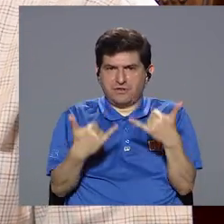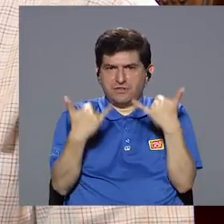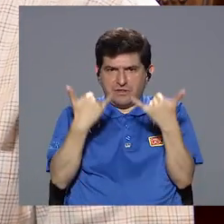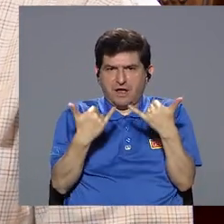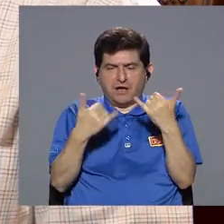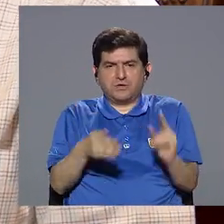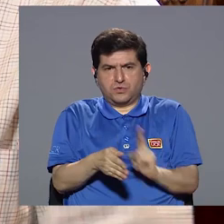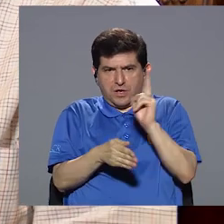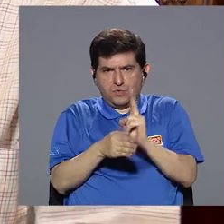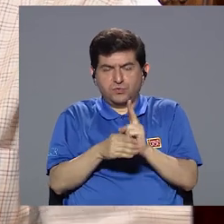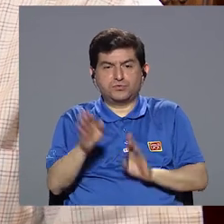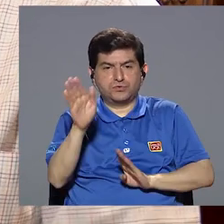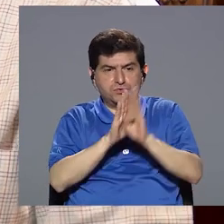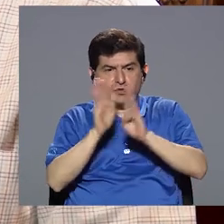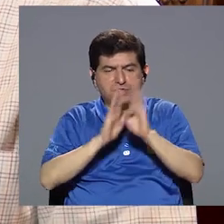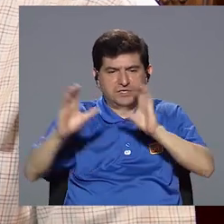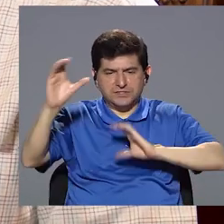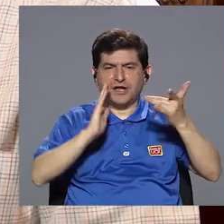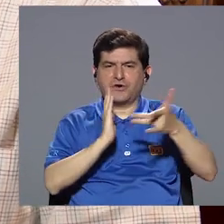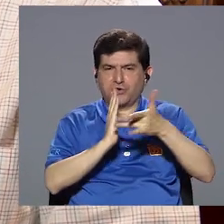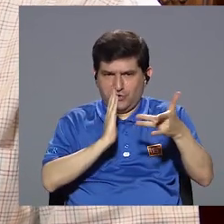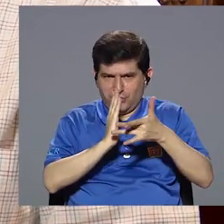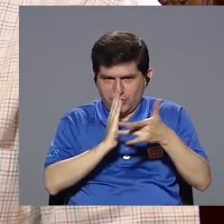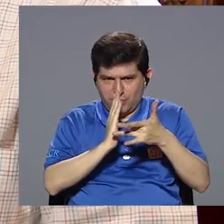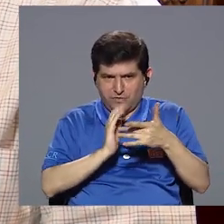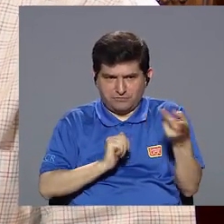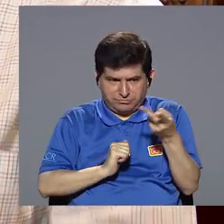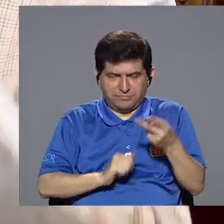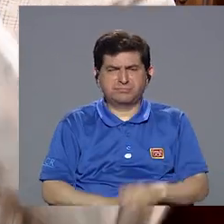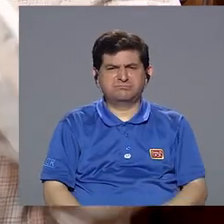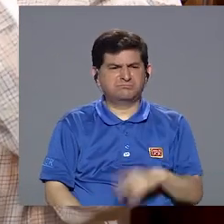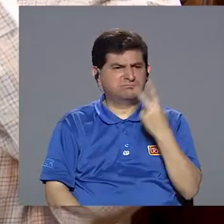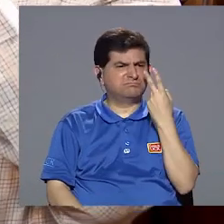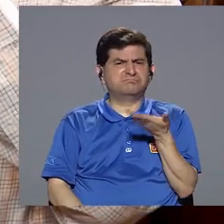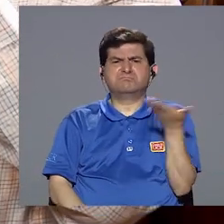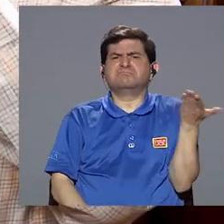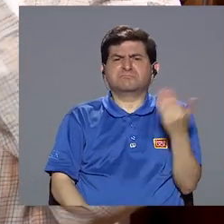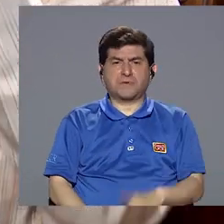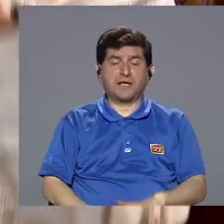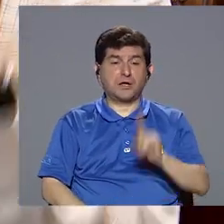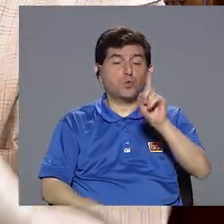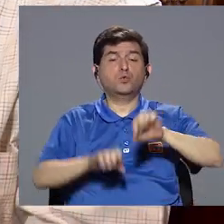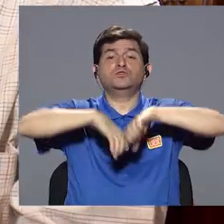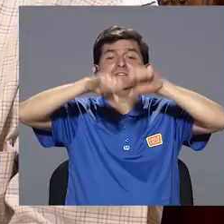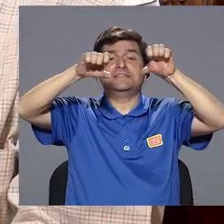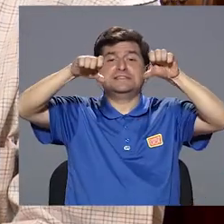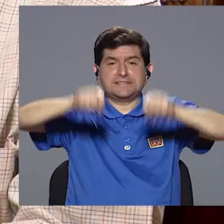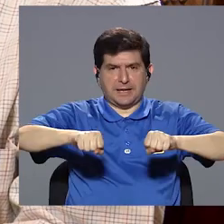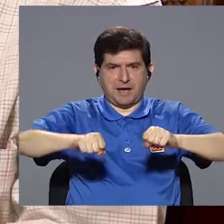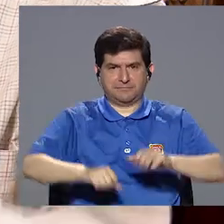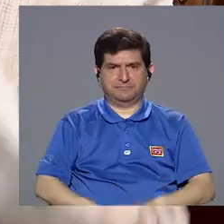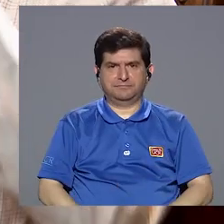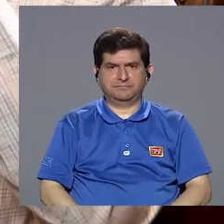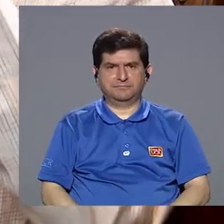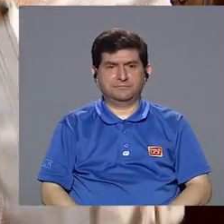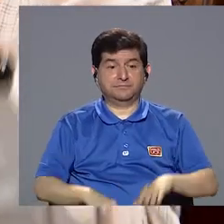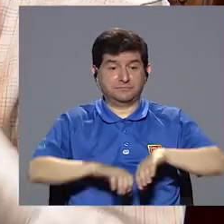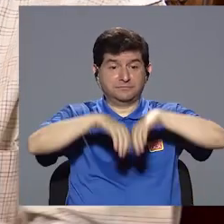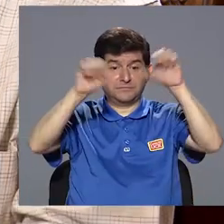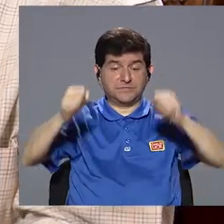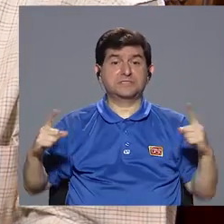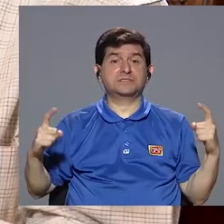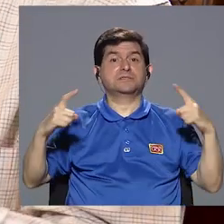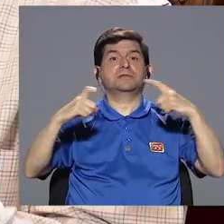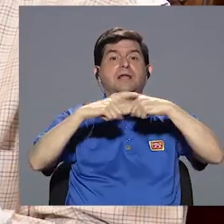es hoy día el desarrollo científico tecnológico y lo que se ve es es un sistema es decir es un sistema